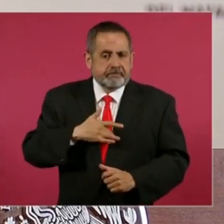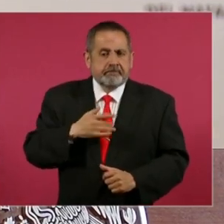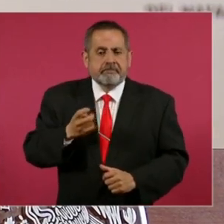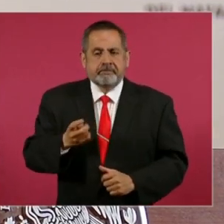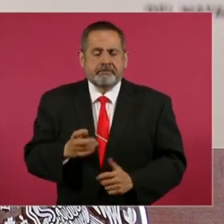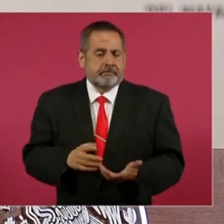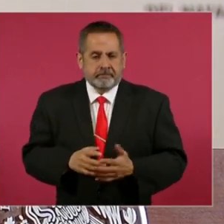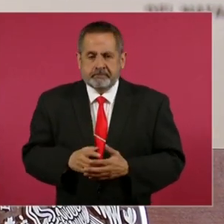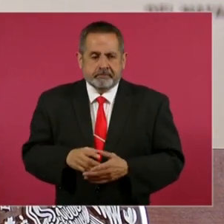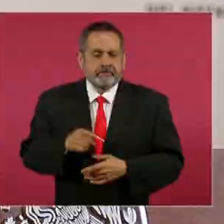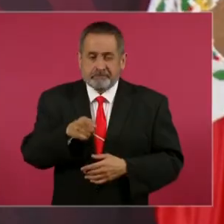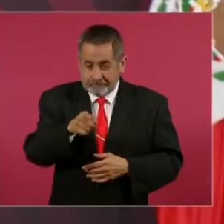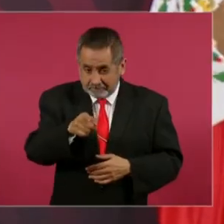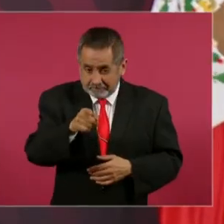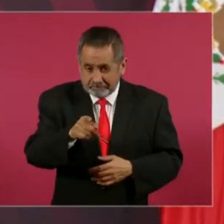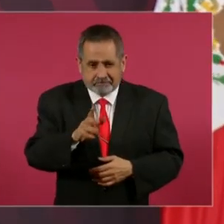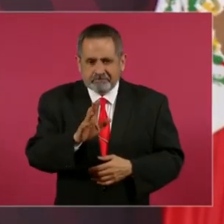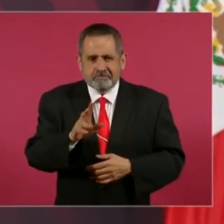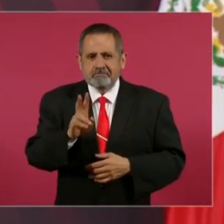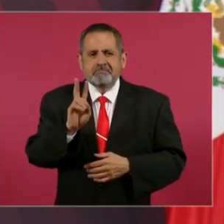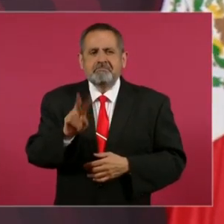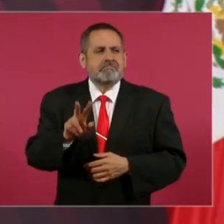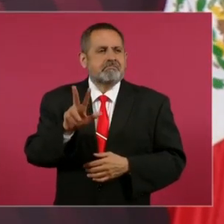eso está llegando a su fin.